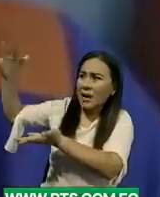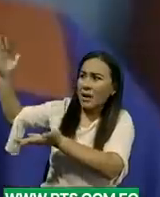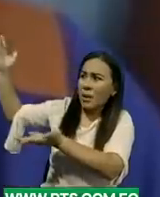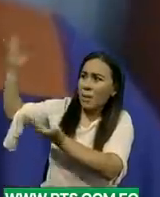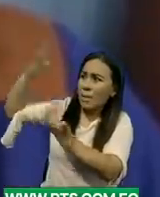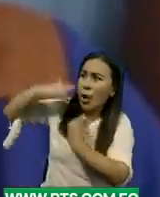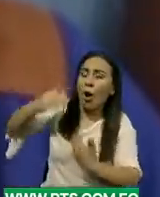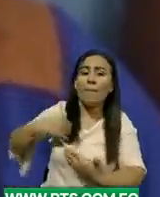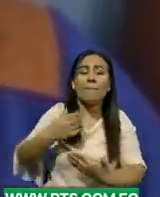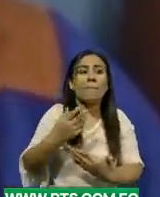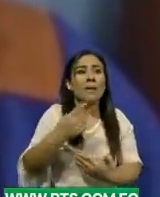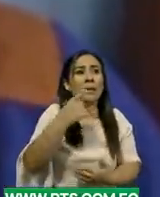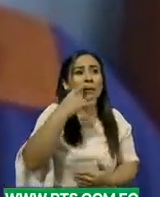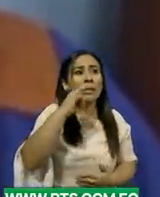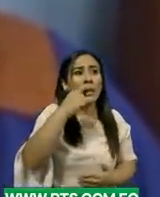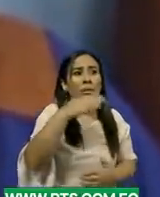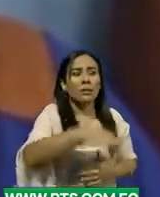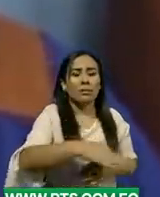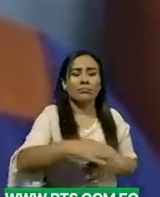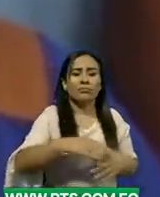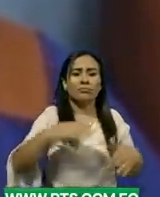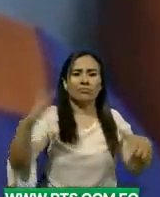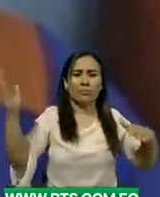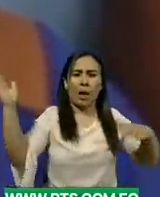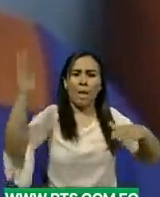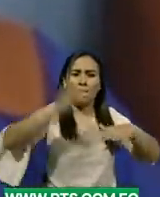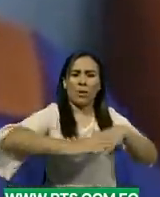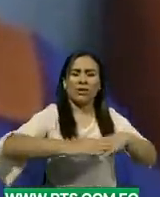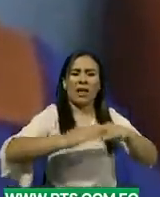Mis hijos estaban aplastados con la tierra